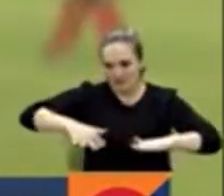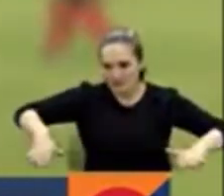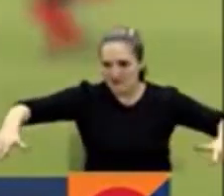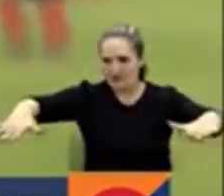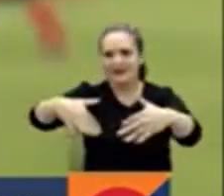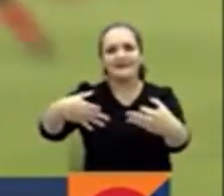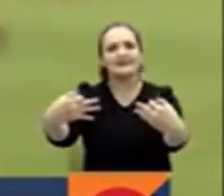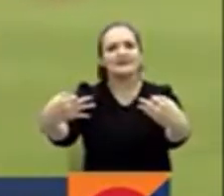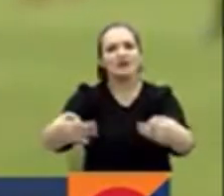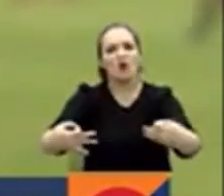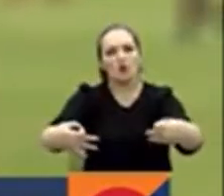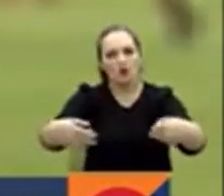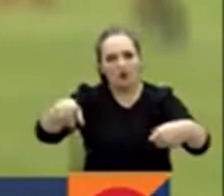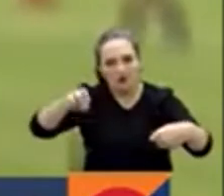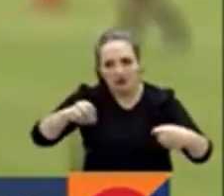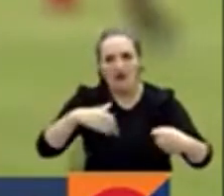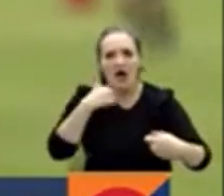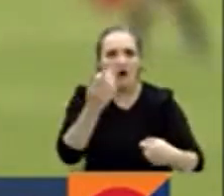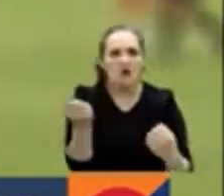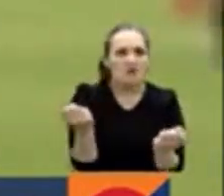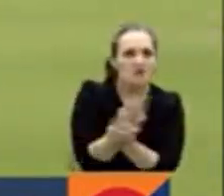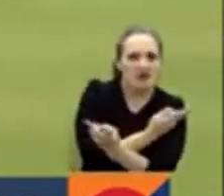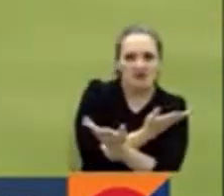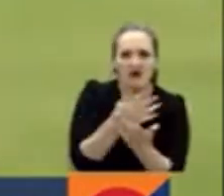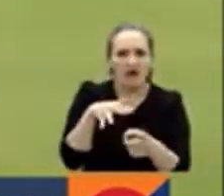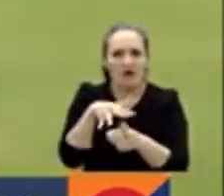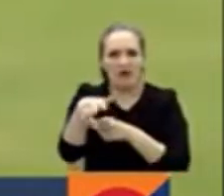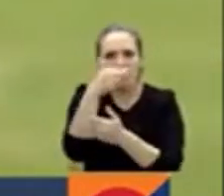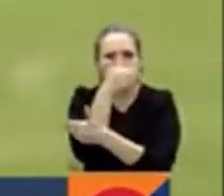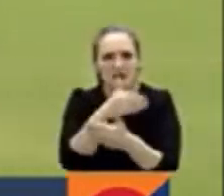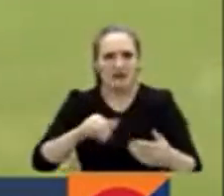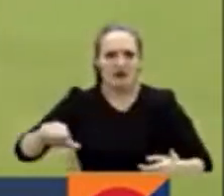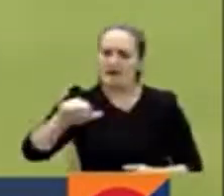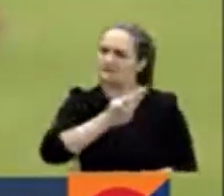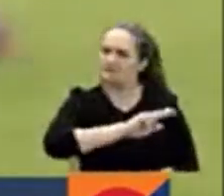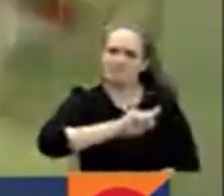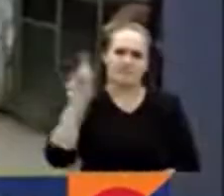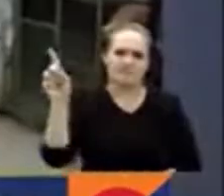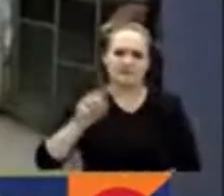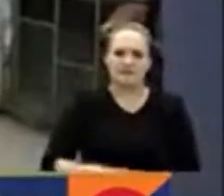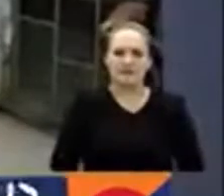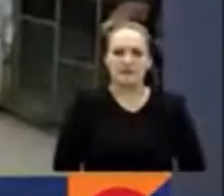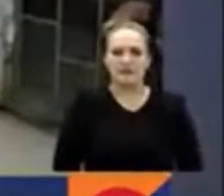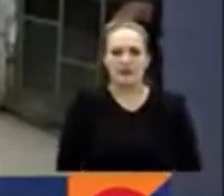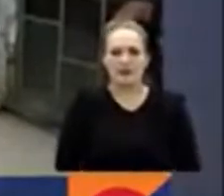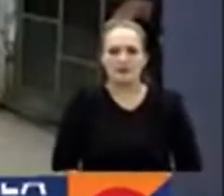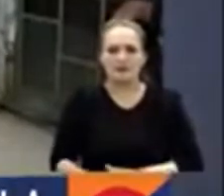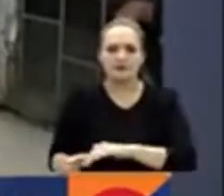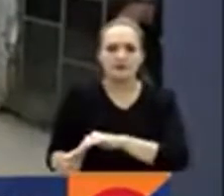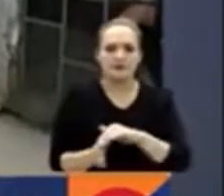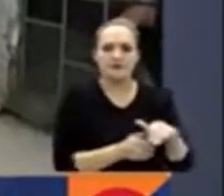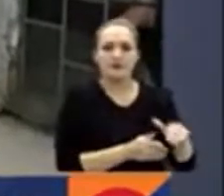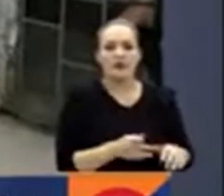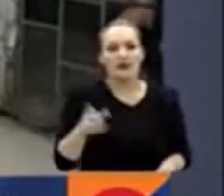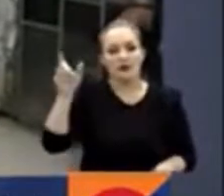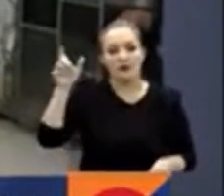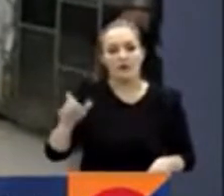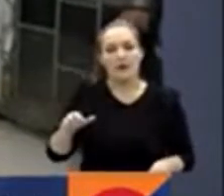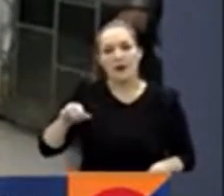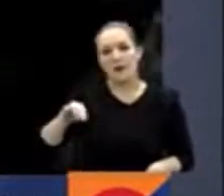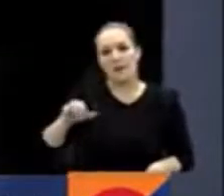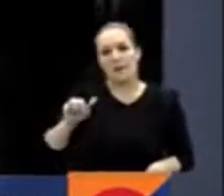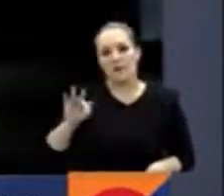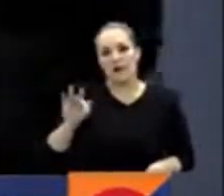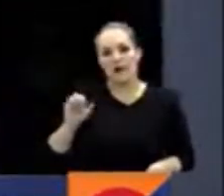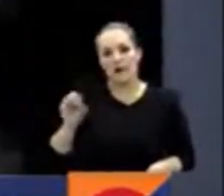sean seguros y estén libres de violencias para las niñas y mujeres. Sí, ya voy, espérame un segundo. El empresario Carlos Matos,